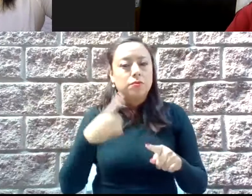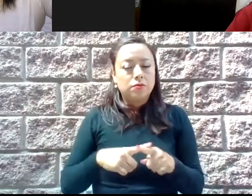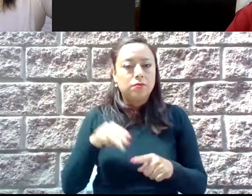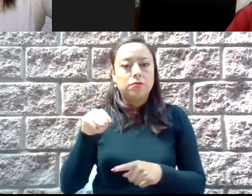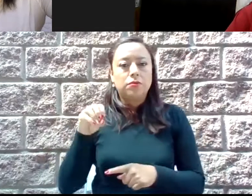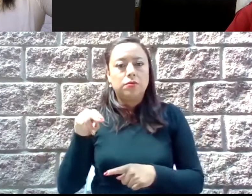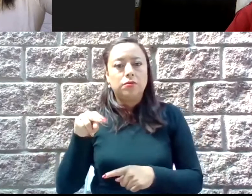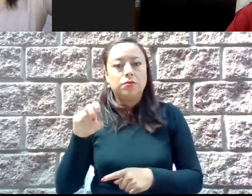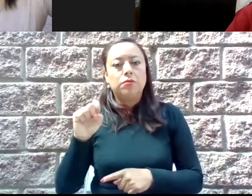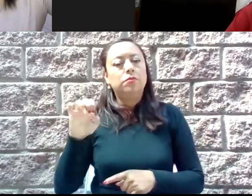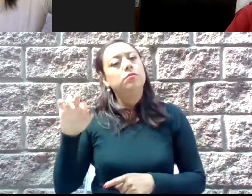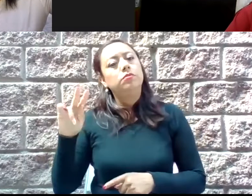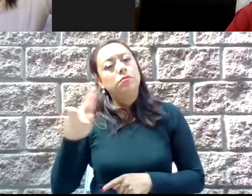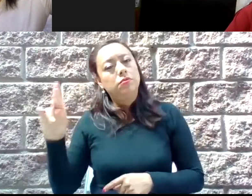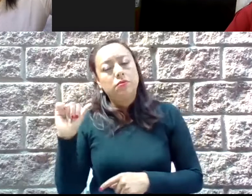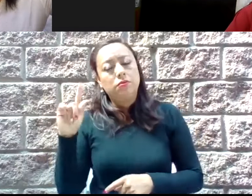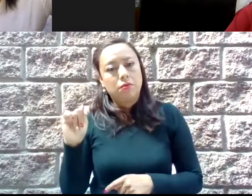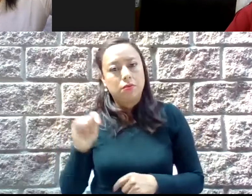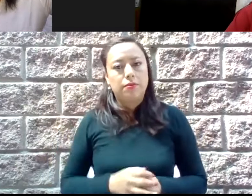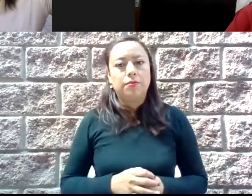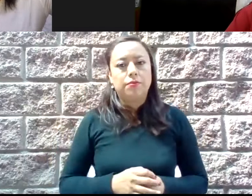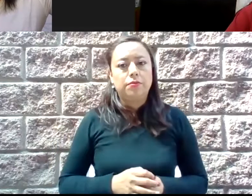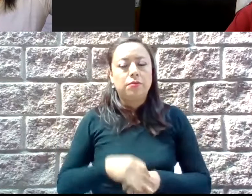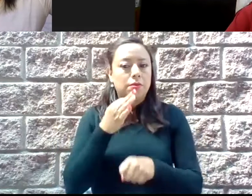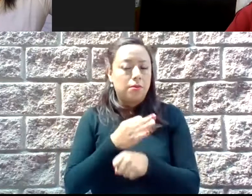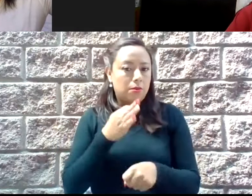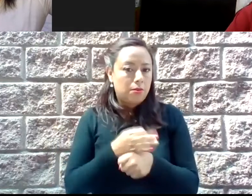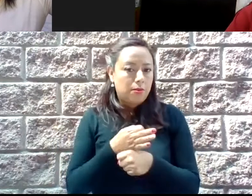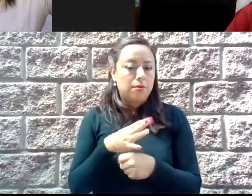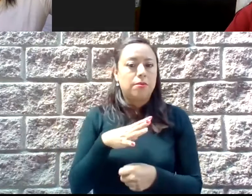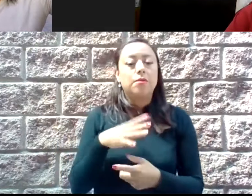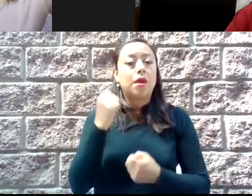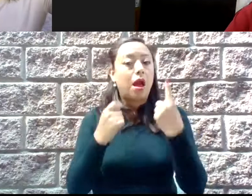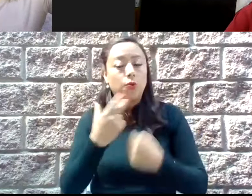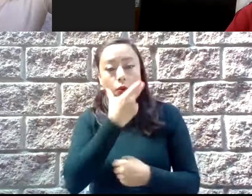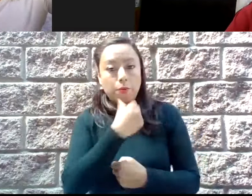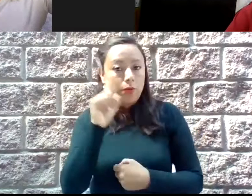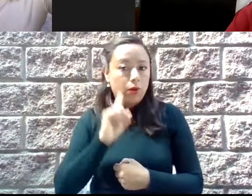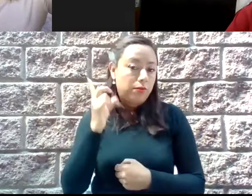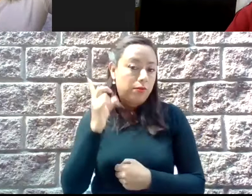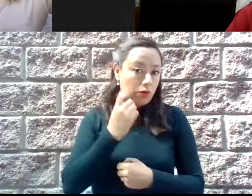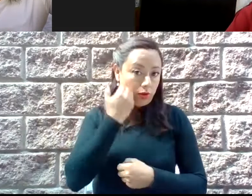Procedemos a la discusión del dictamen. ¿Algún diputado o diputada desea hacer el uso de la palabra?